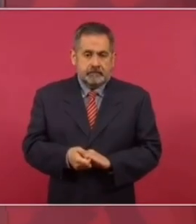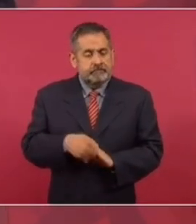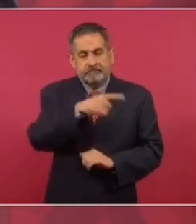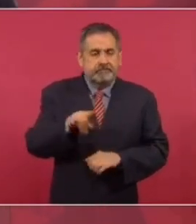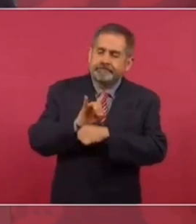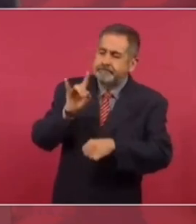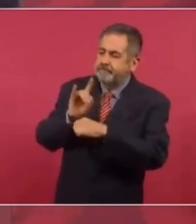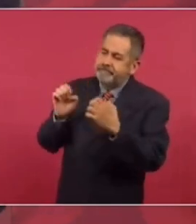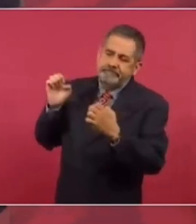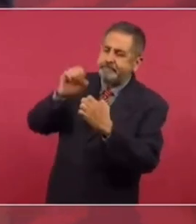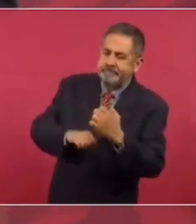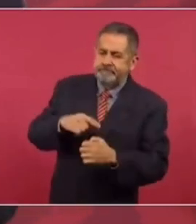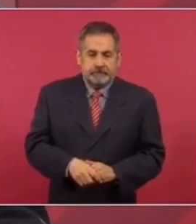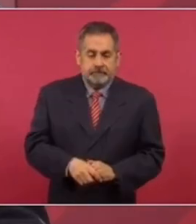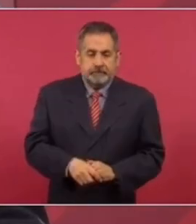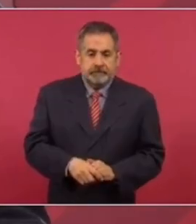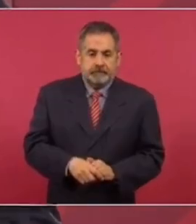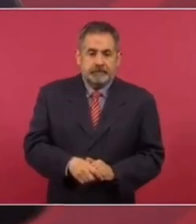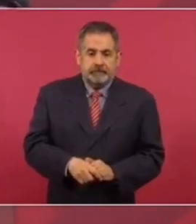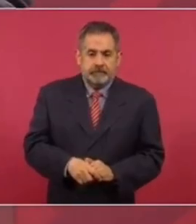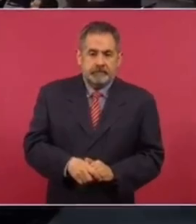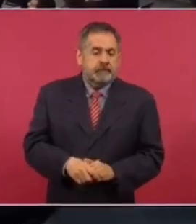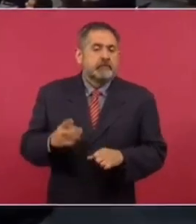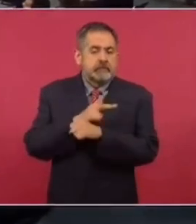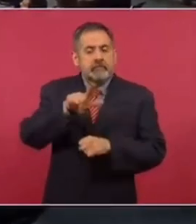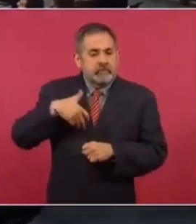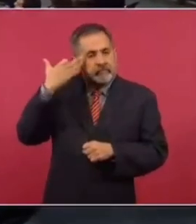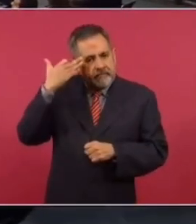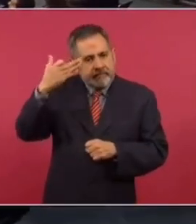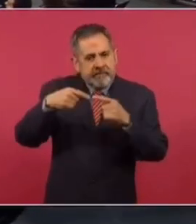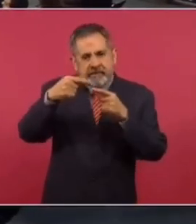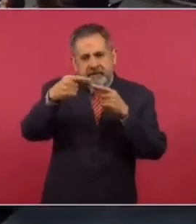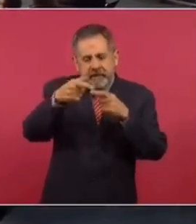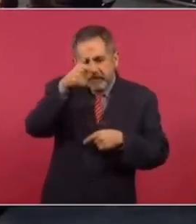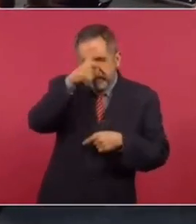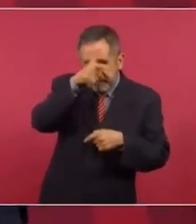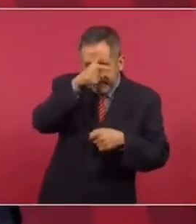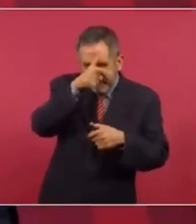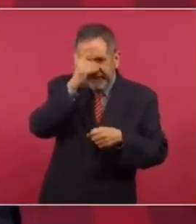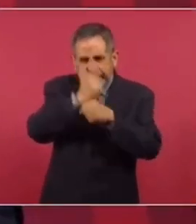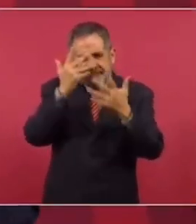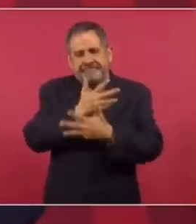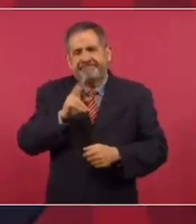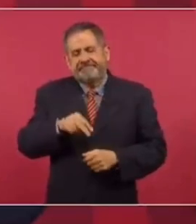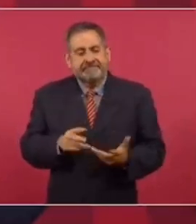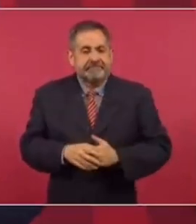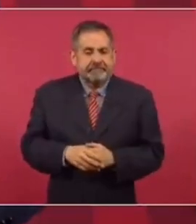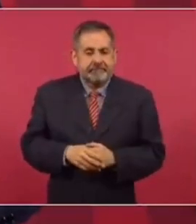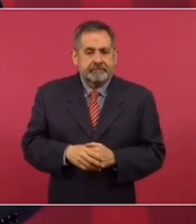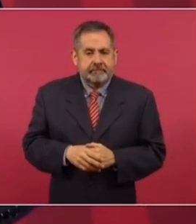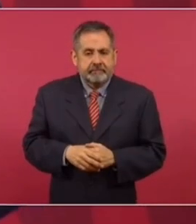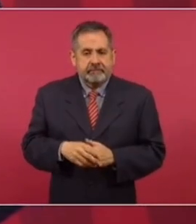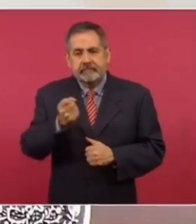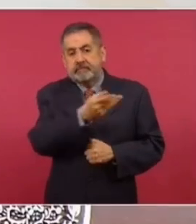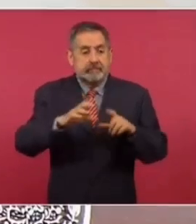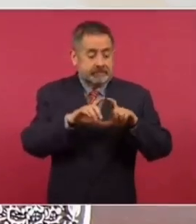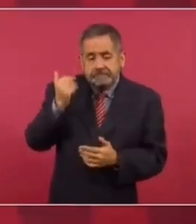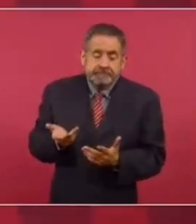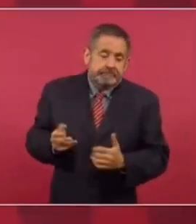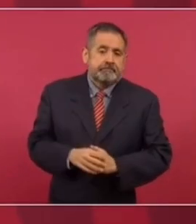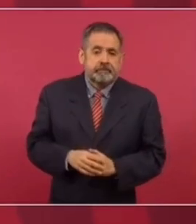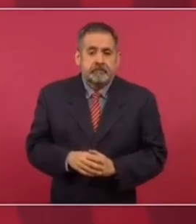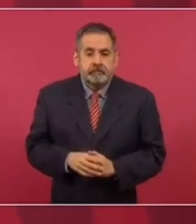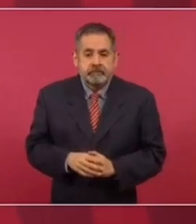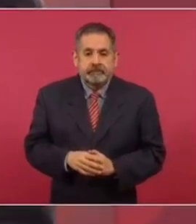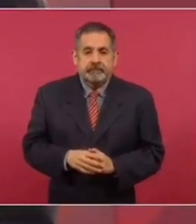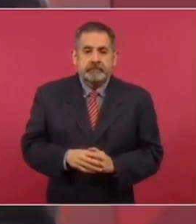tomadura de pelo colectiva, porque va a pasar el tiempo y se van a ir dando cuenta. Los que pusieron su cartel, el INE no se toca. Es